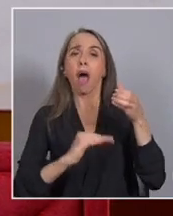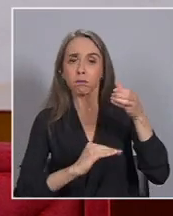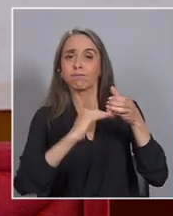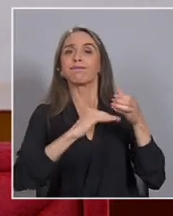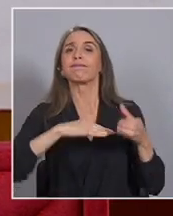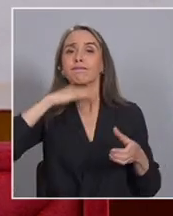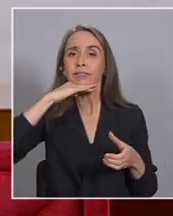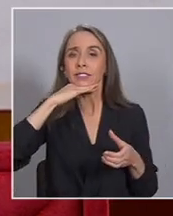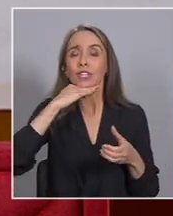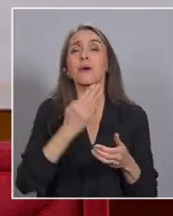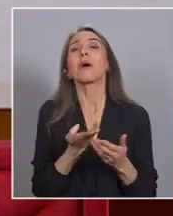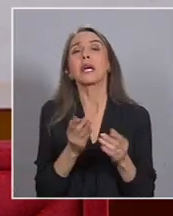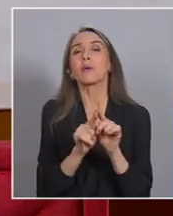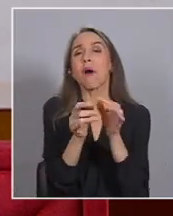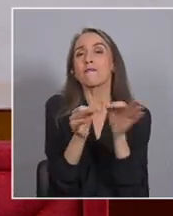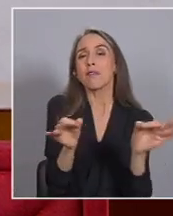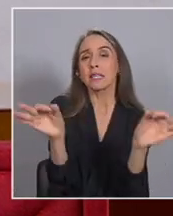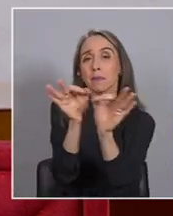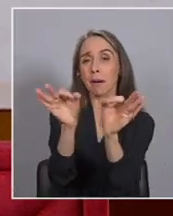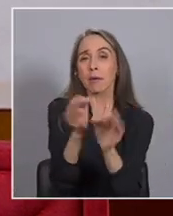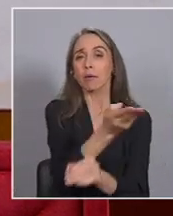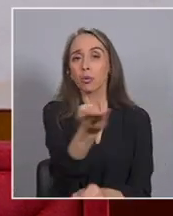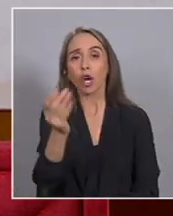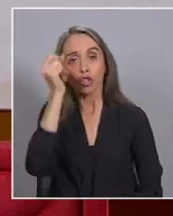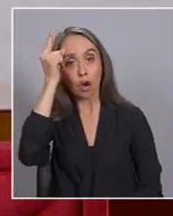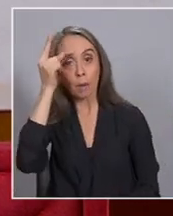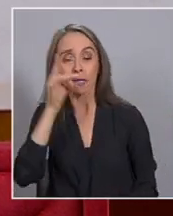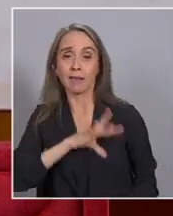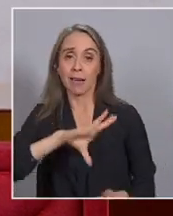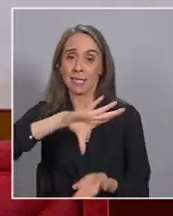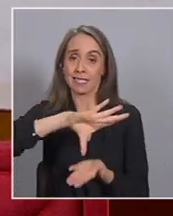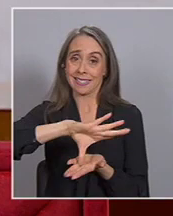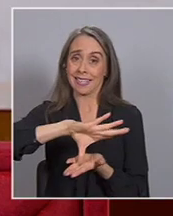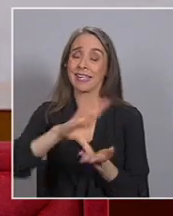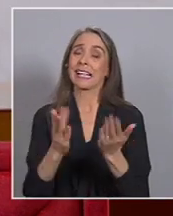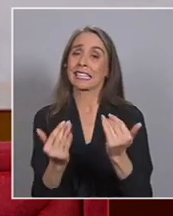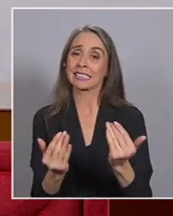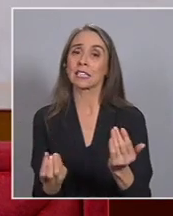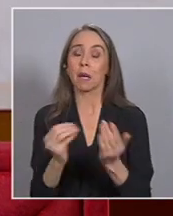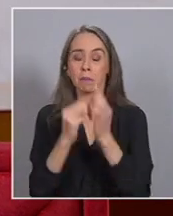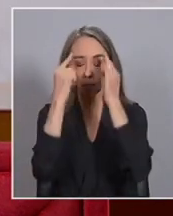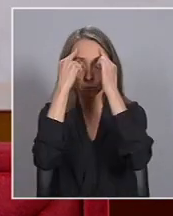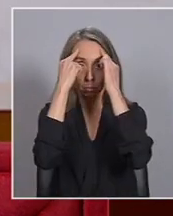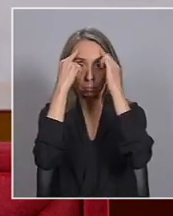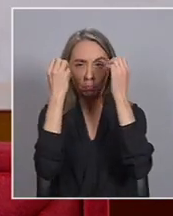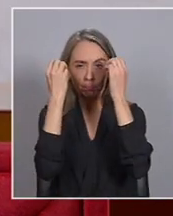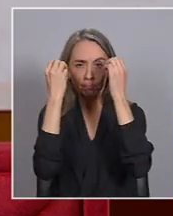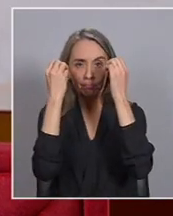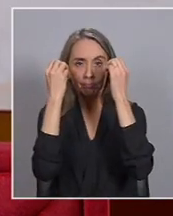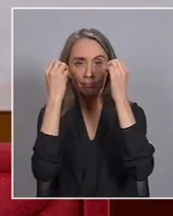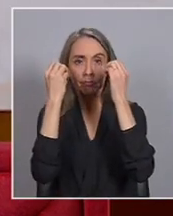que comprendan que nuestro país pasa por un momento en que necesitamos más lucidez y no más rabia.